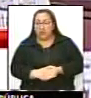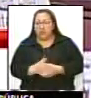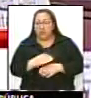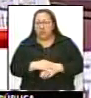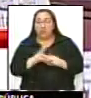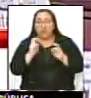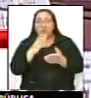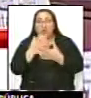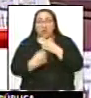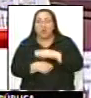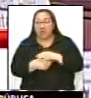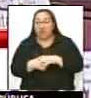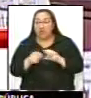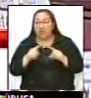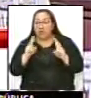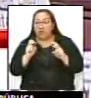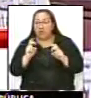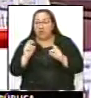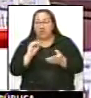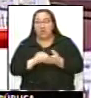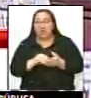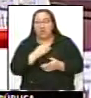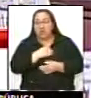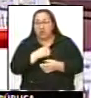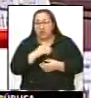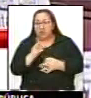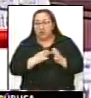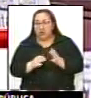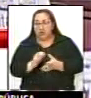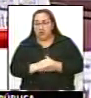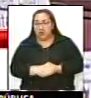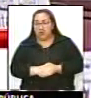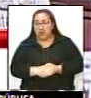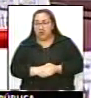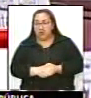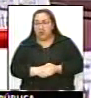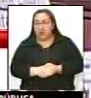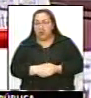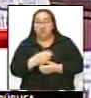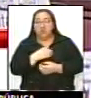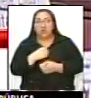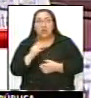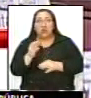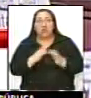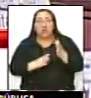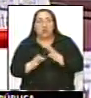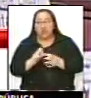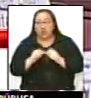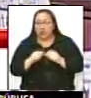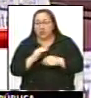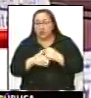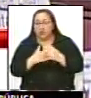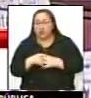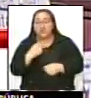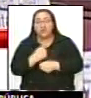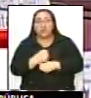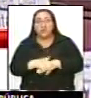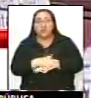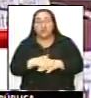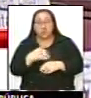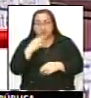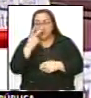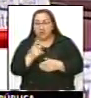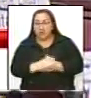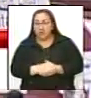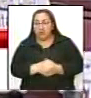casos de corrupción, pero los casos de corrupción no están referidos al Ministerio de Economía y Finanzas. Honestamente, el Ministerio de Economía y Finanzas, durante todas las gestiones que yo he conocido